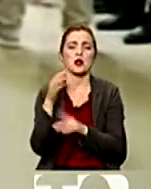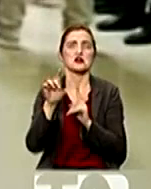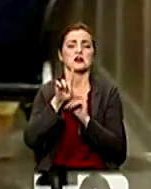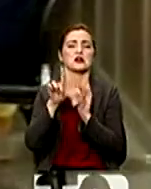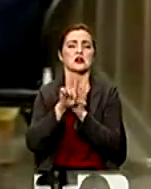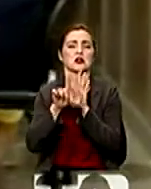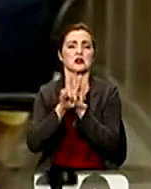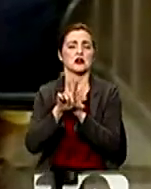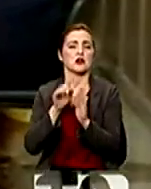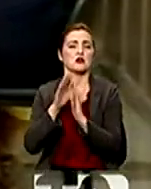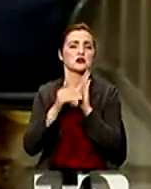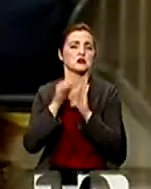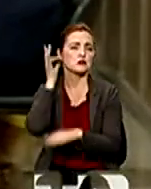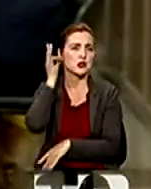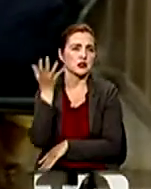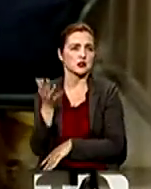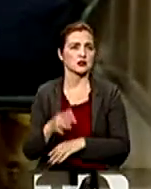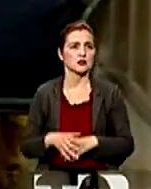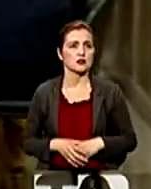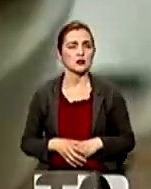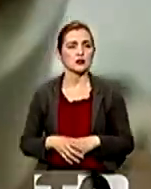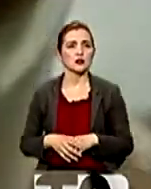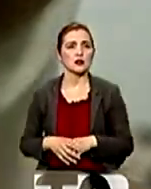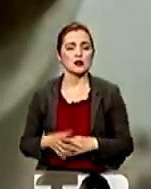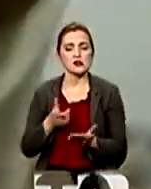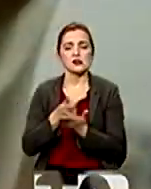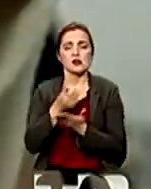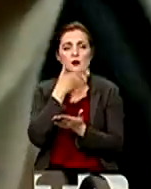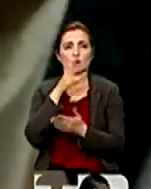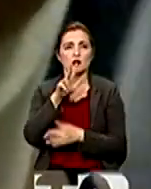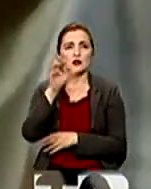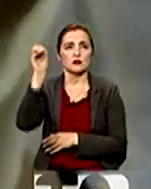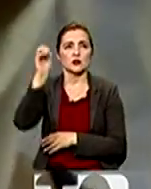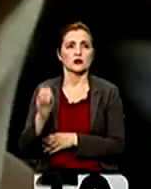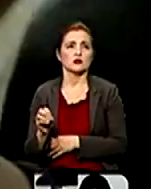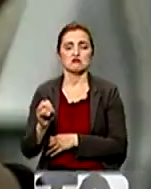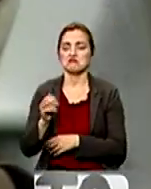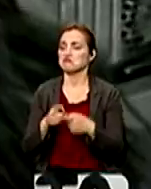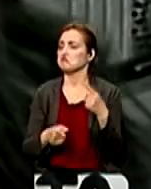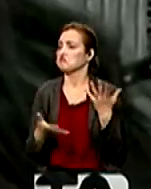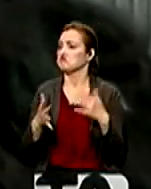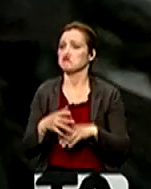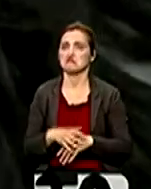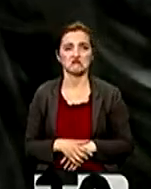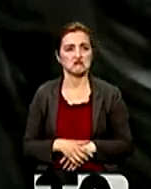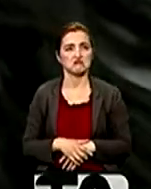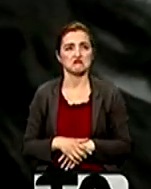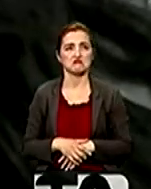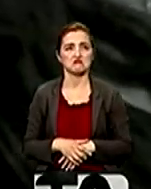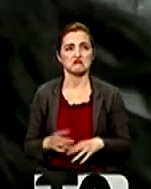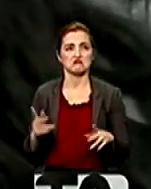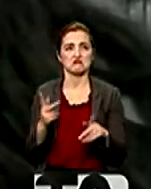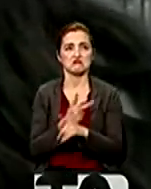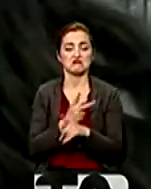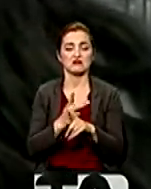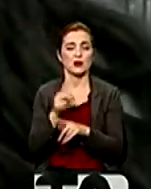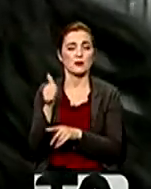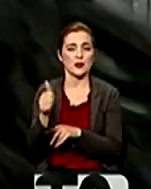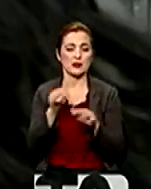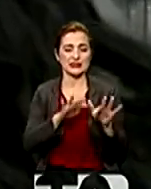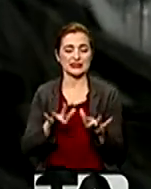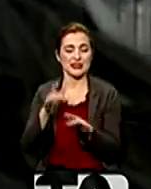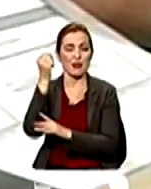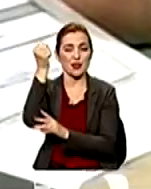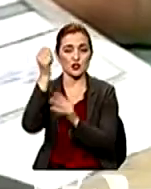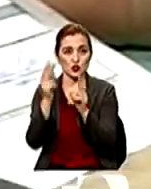situación. Pero lo que se le asignó no alcanzará ni para mejorar un 30% más de lo que hay. Tan dramático es el cuadro que la misma Secretaría de